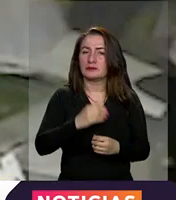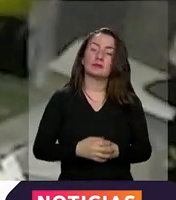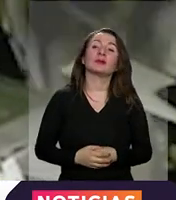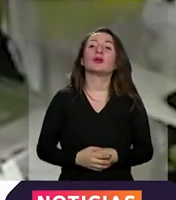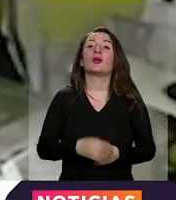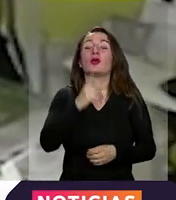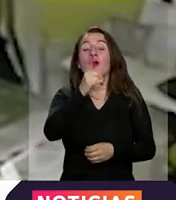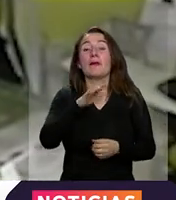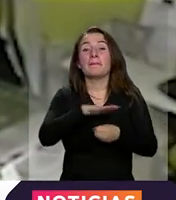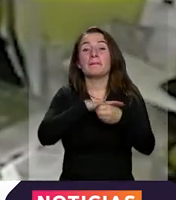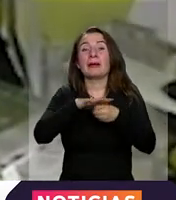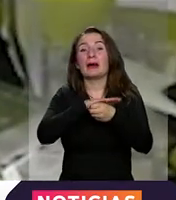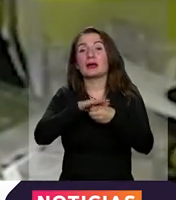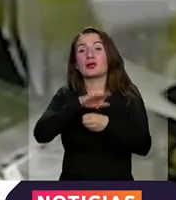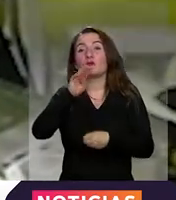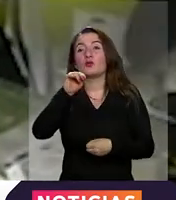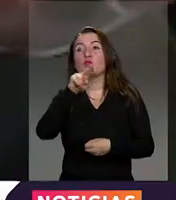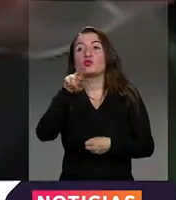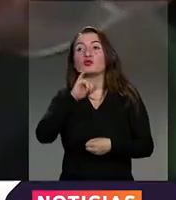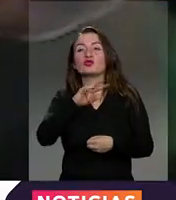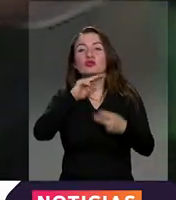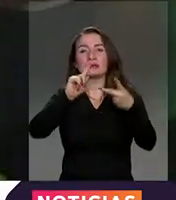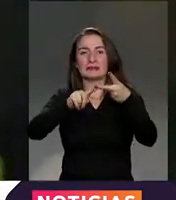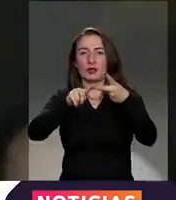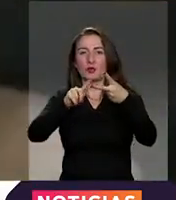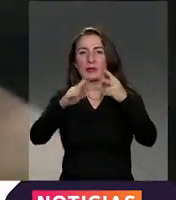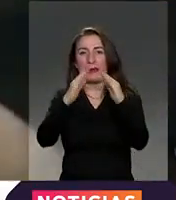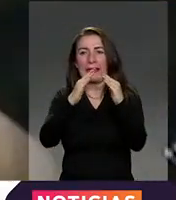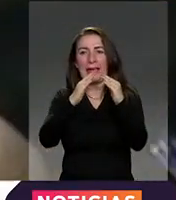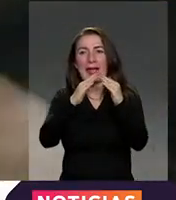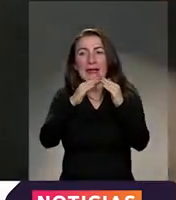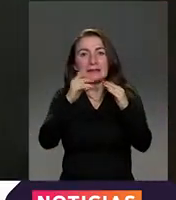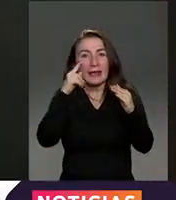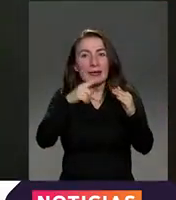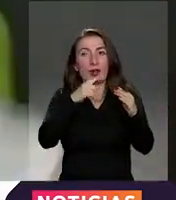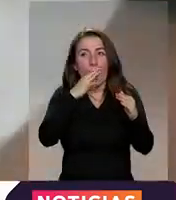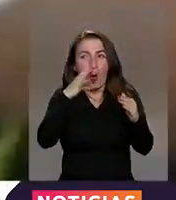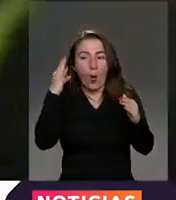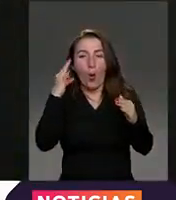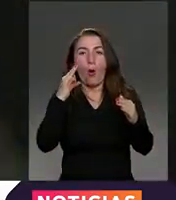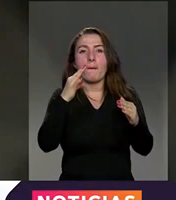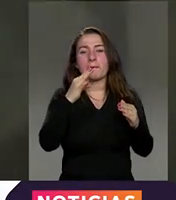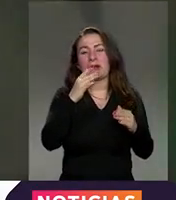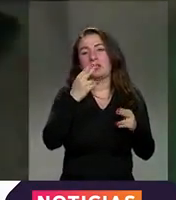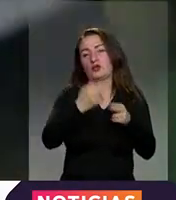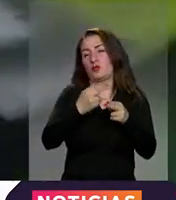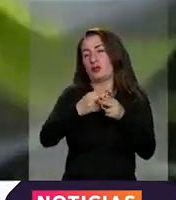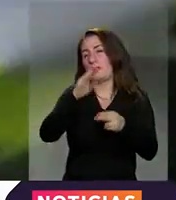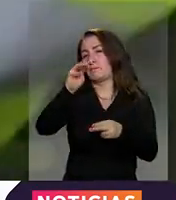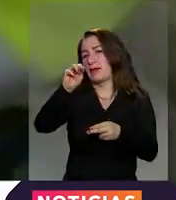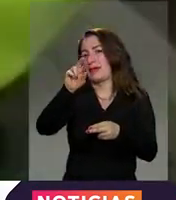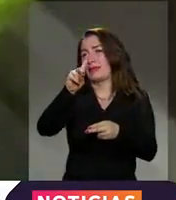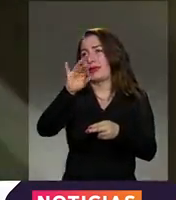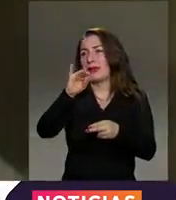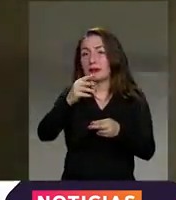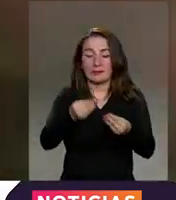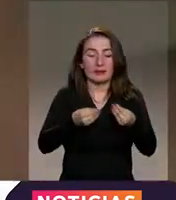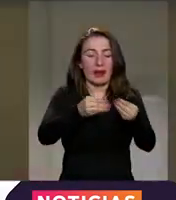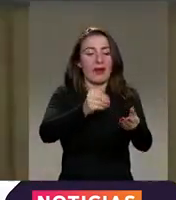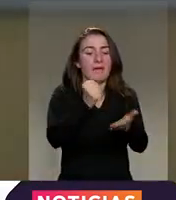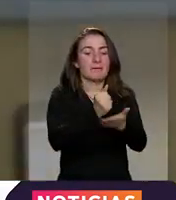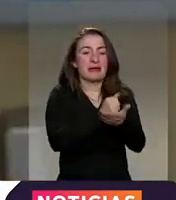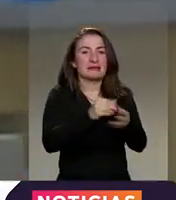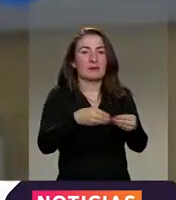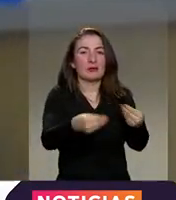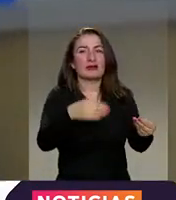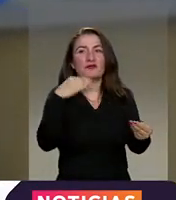barrio Musú, en el sur de Bogotá, era el segundo paso. Funcionaba como el sitio donde un hombre conocido como alias Medina les daba pasaportes falsos y